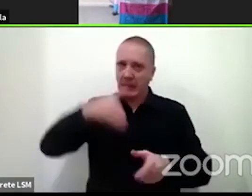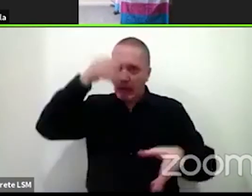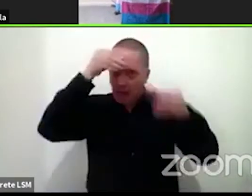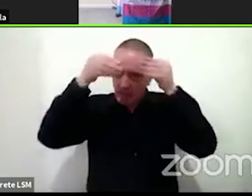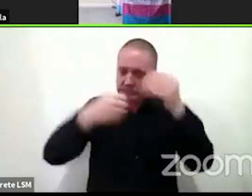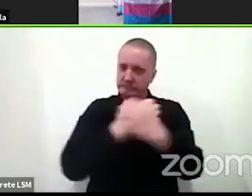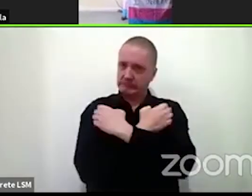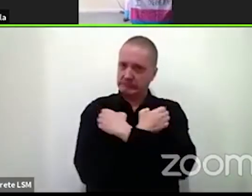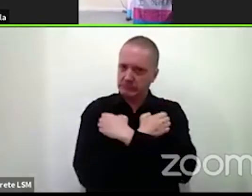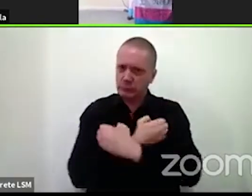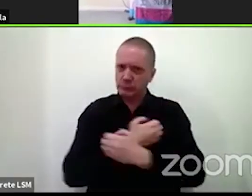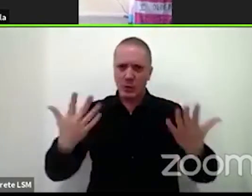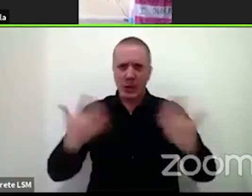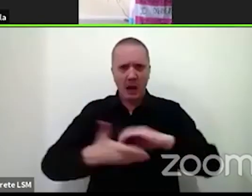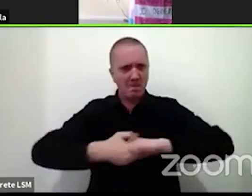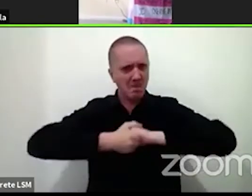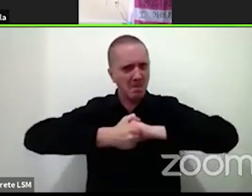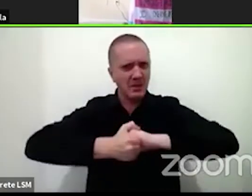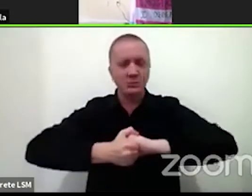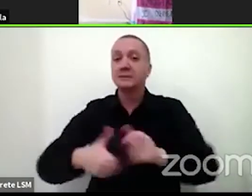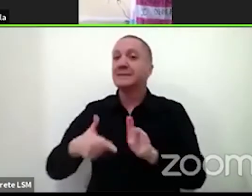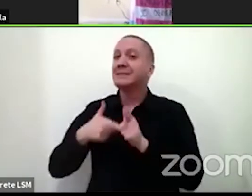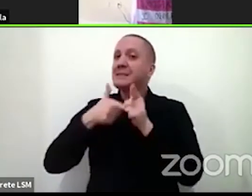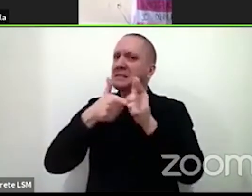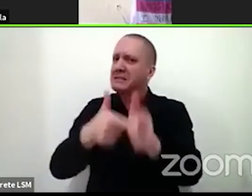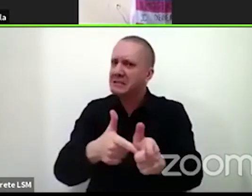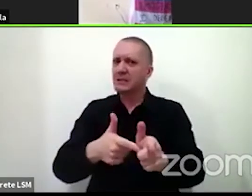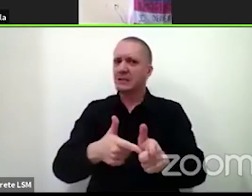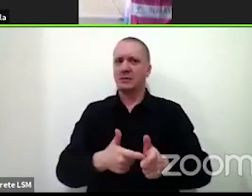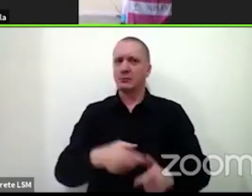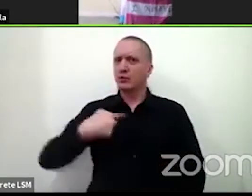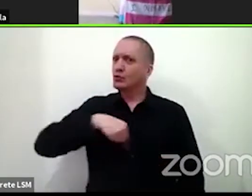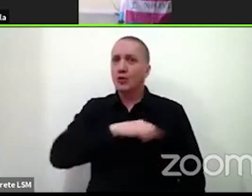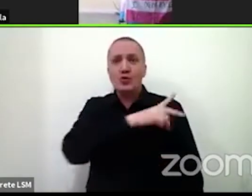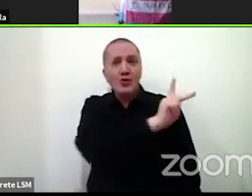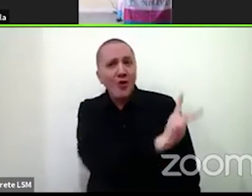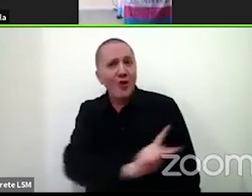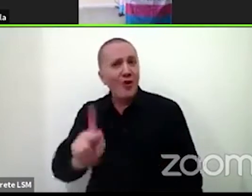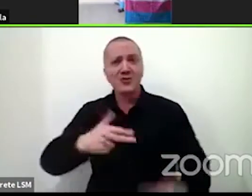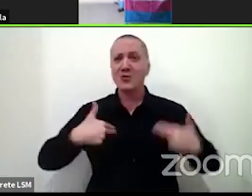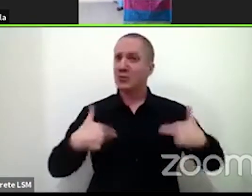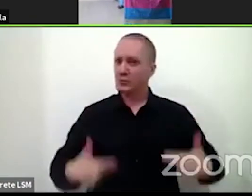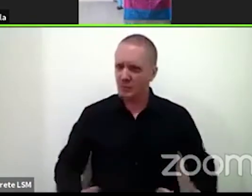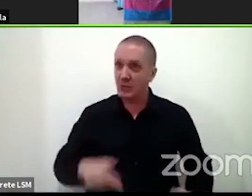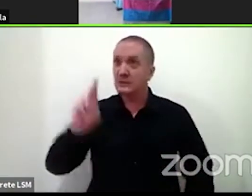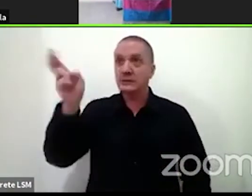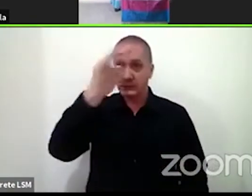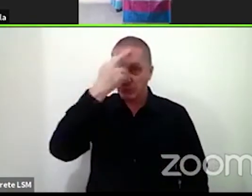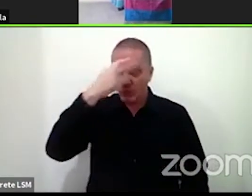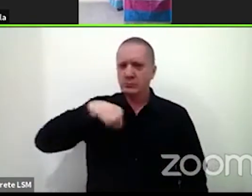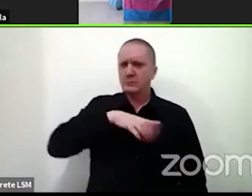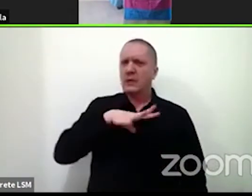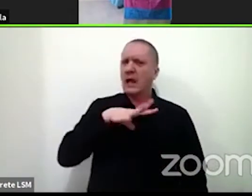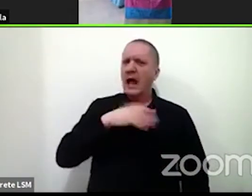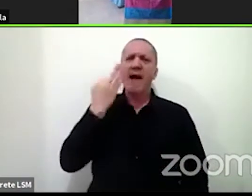juntos como seres humanos, que somos. No olviden de seguirnos en Facebook, Instagram,